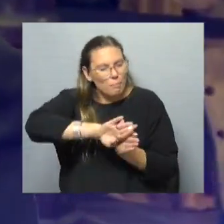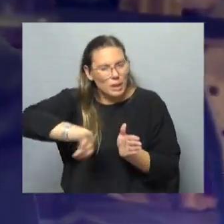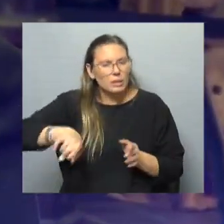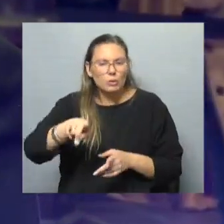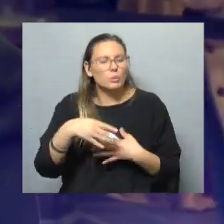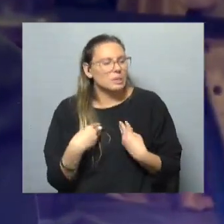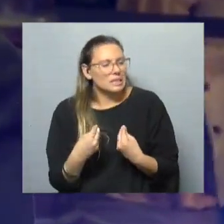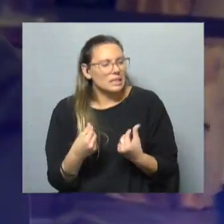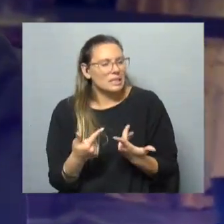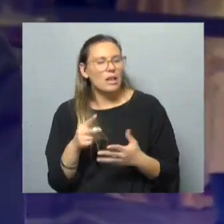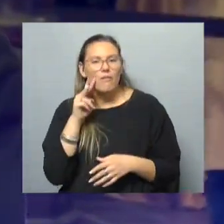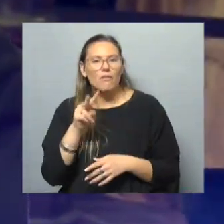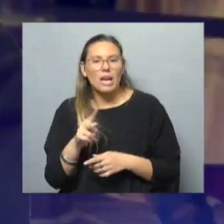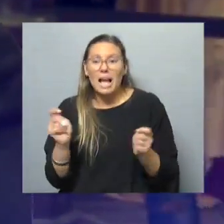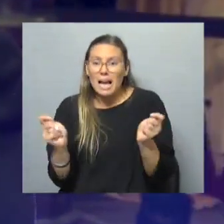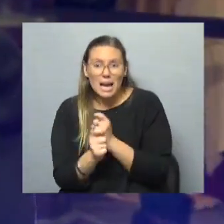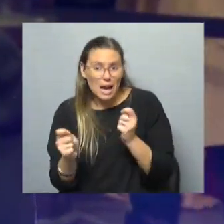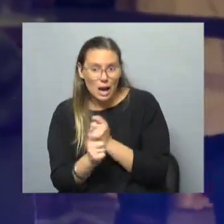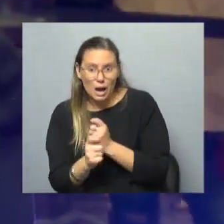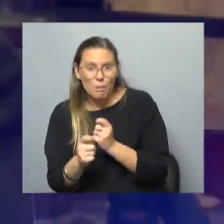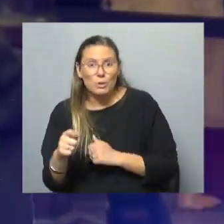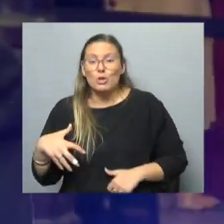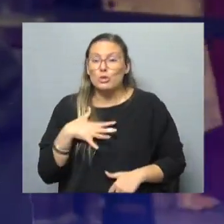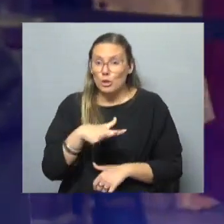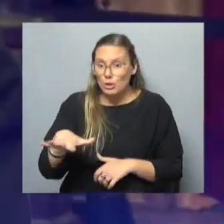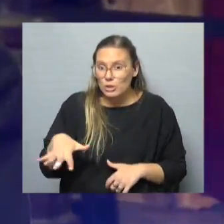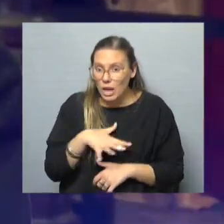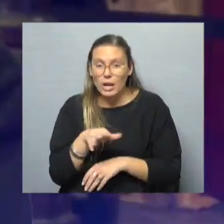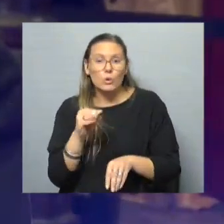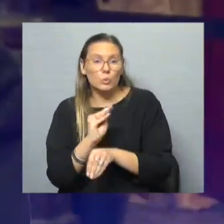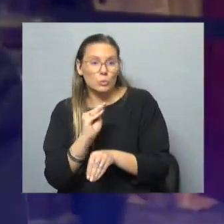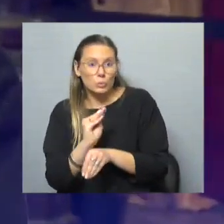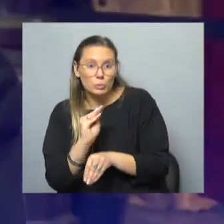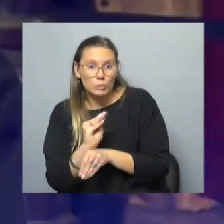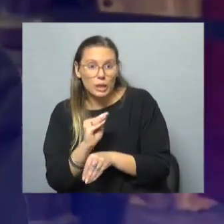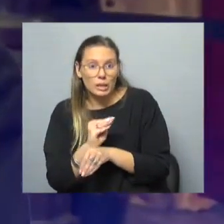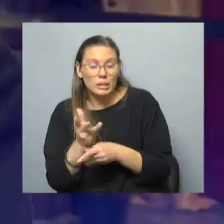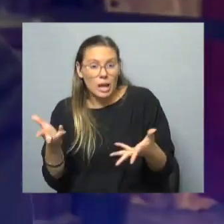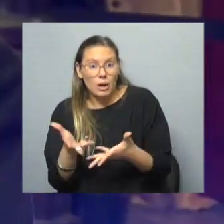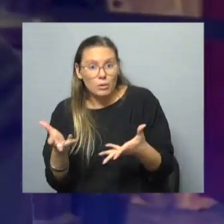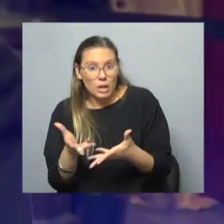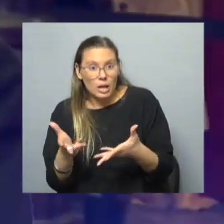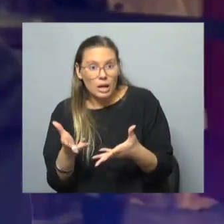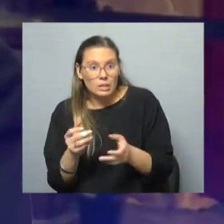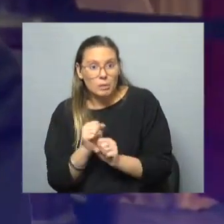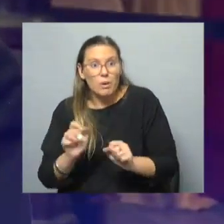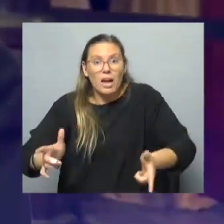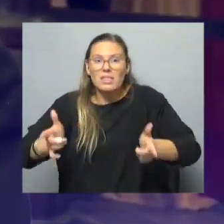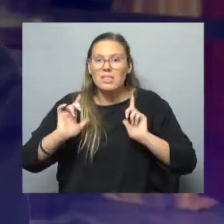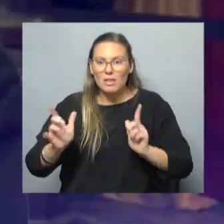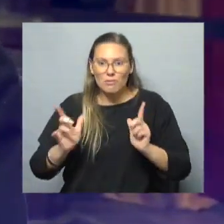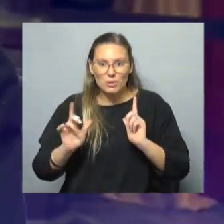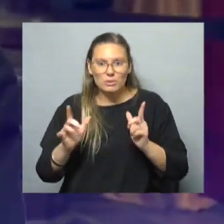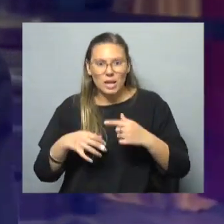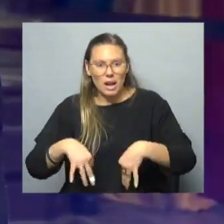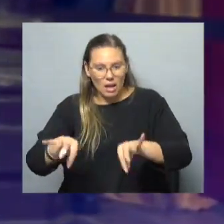¿Qué significa haber visto tantos cambios a nivel social, a nivel cultural, y que hoy en día se pueda estar disfrutando esta